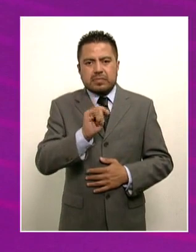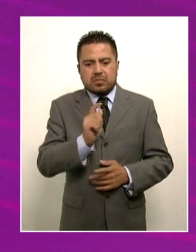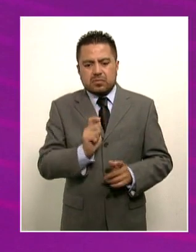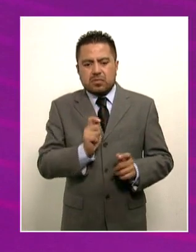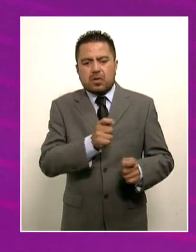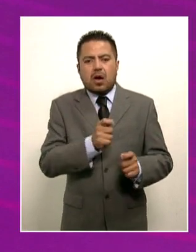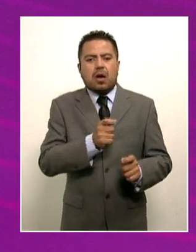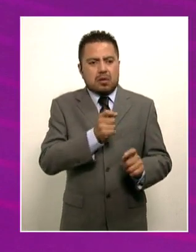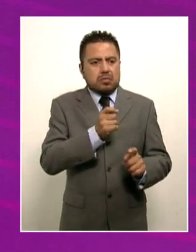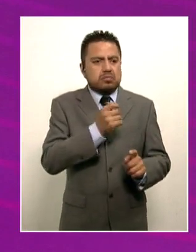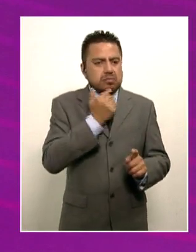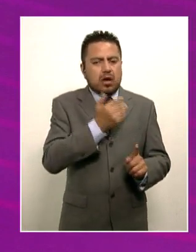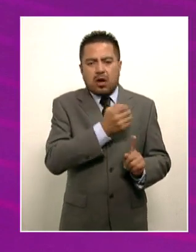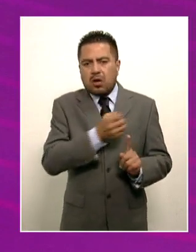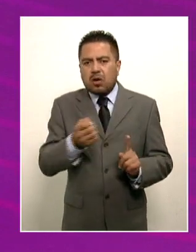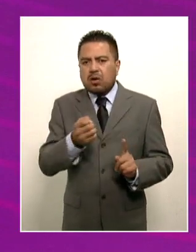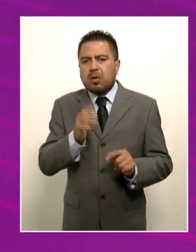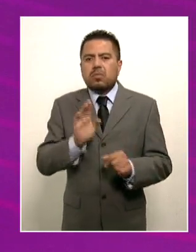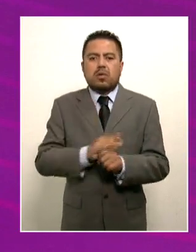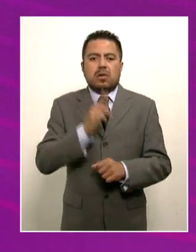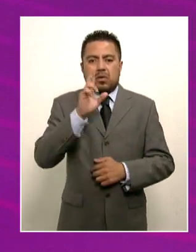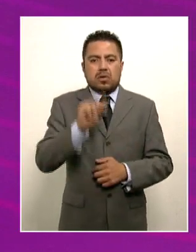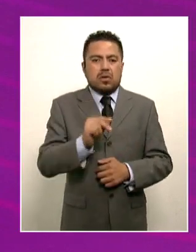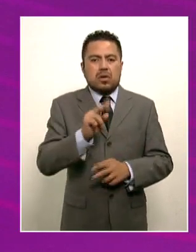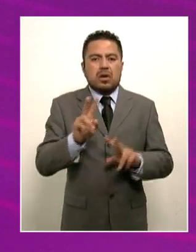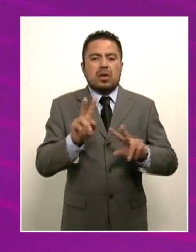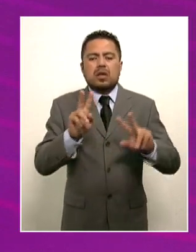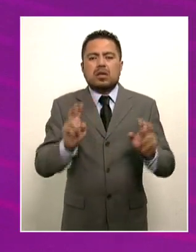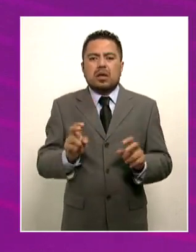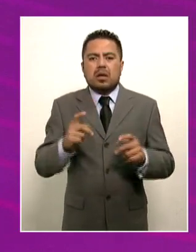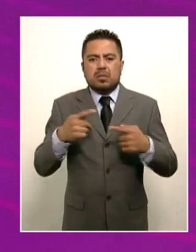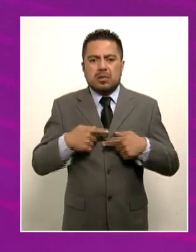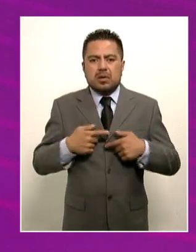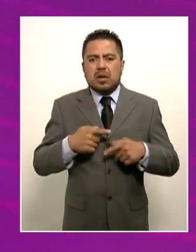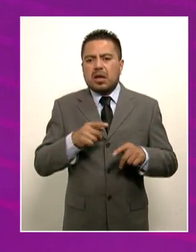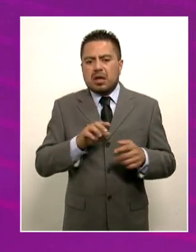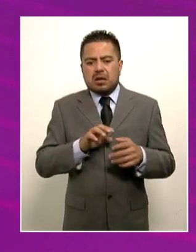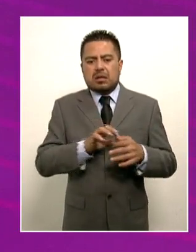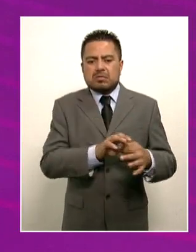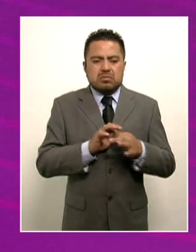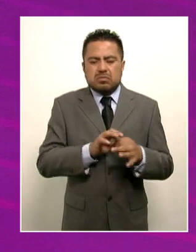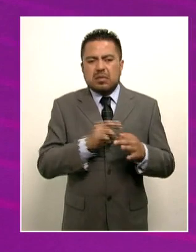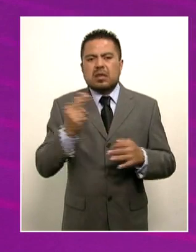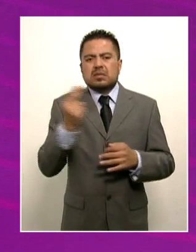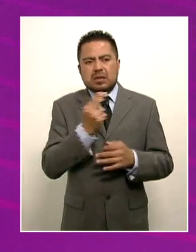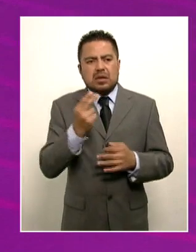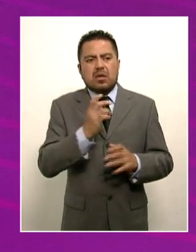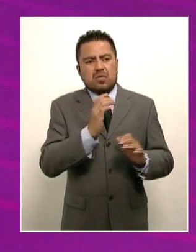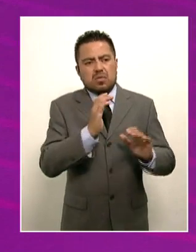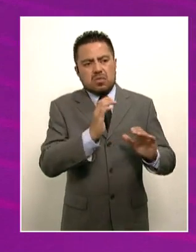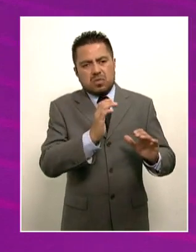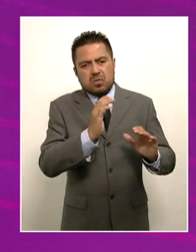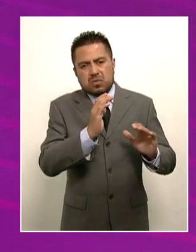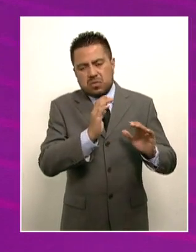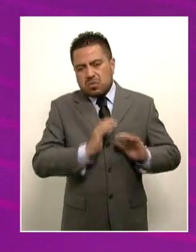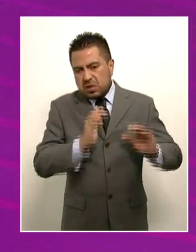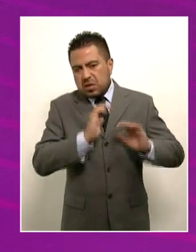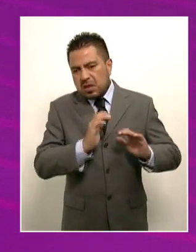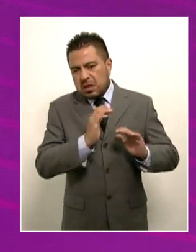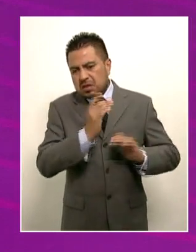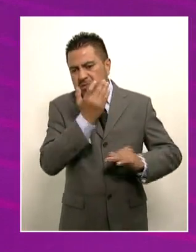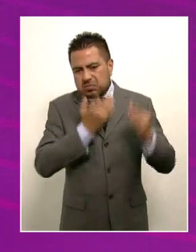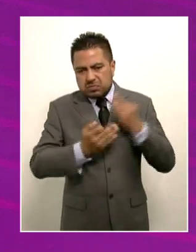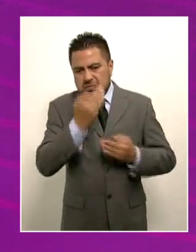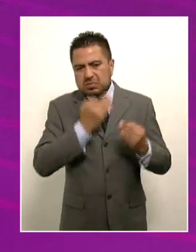designación correcta, ¿no? Porque no es el tema de personas dependientes que necesitan ser cuidadas, ¿no? Eso es un tema que